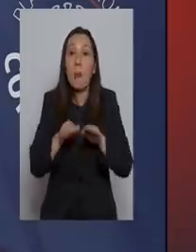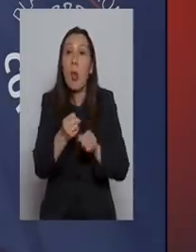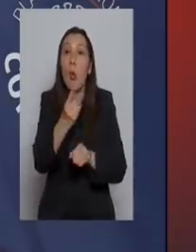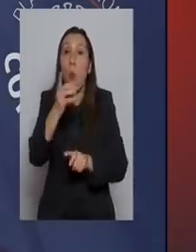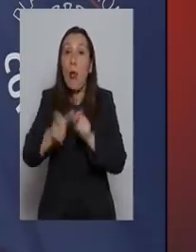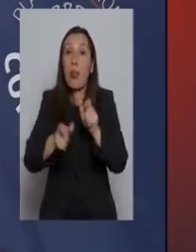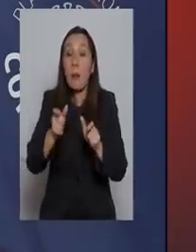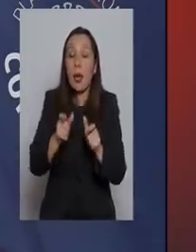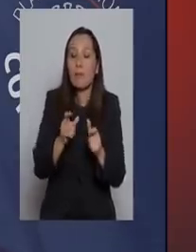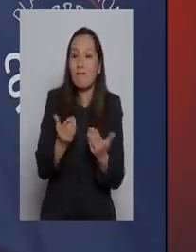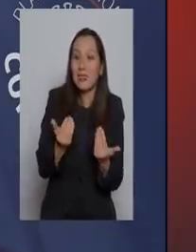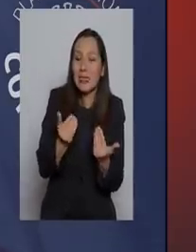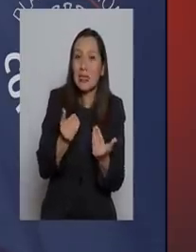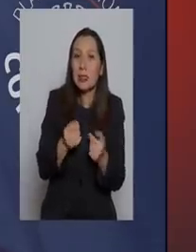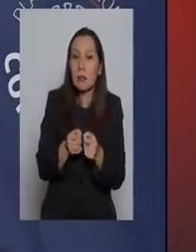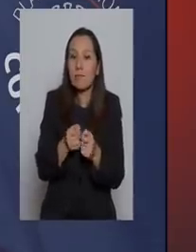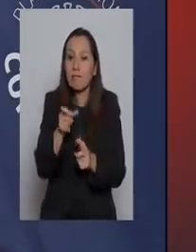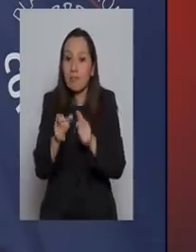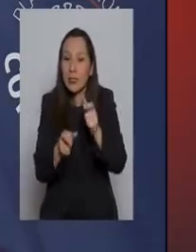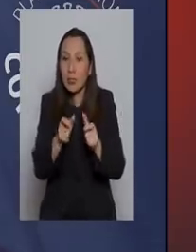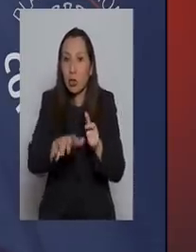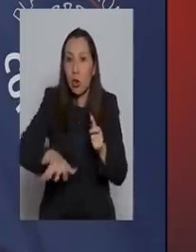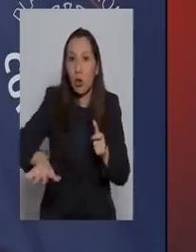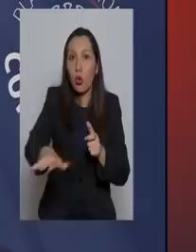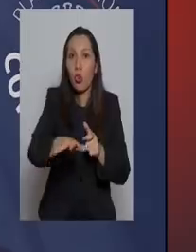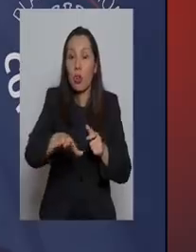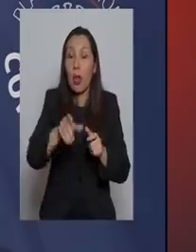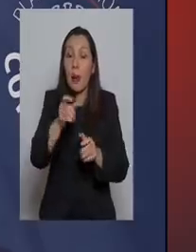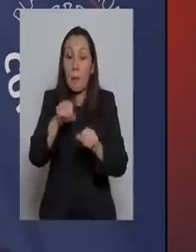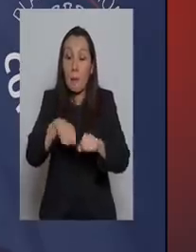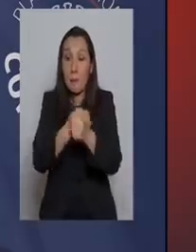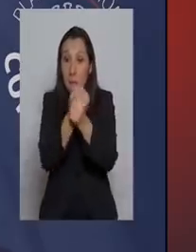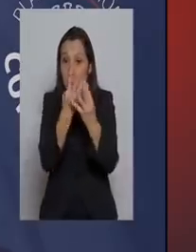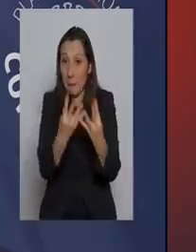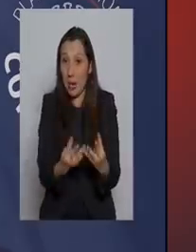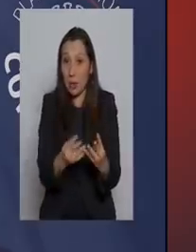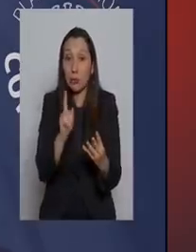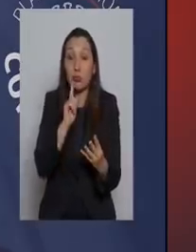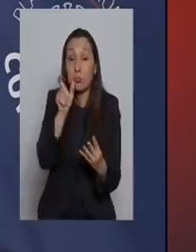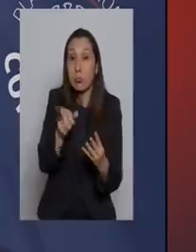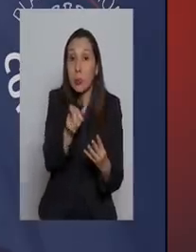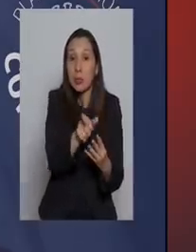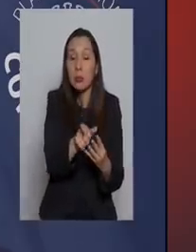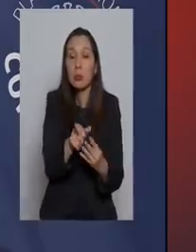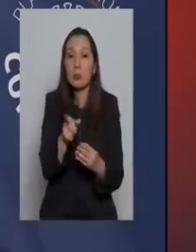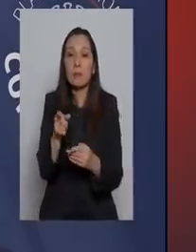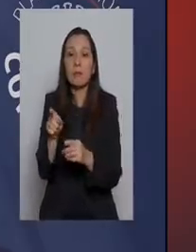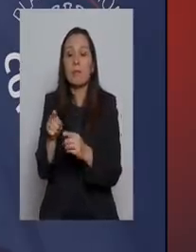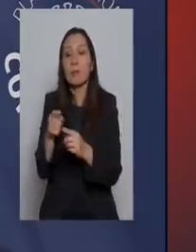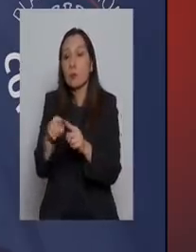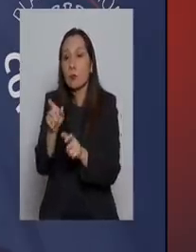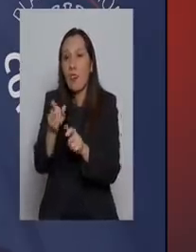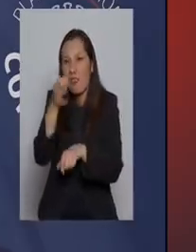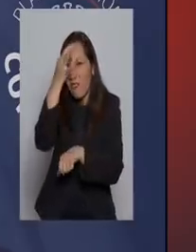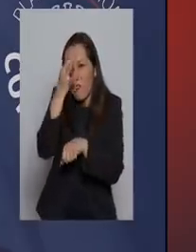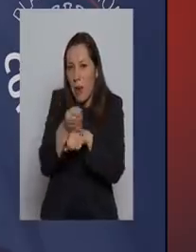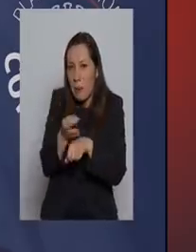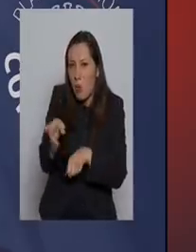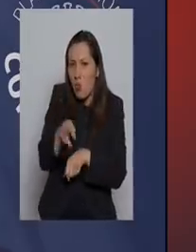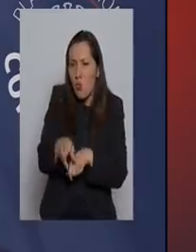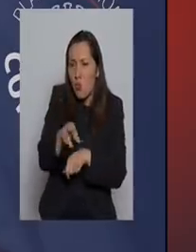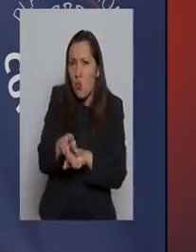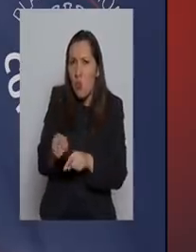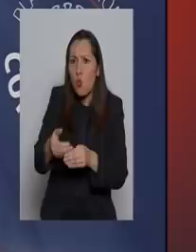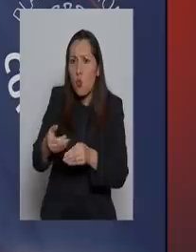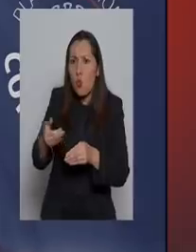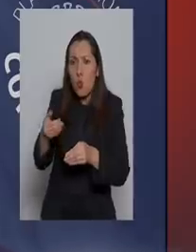y las consideraciones de densidad de la población penal, la concurrencia de enfermedad crónica,